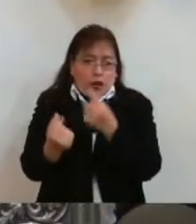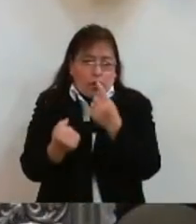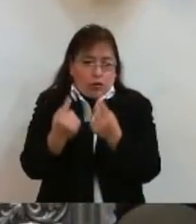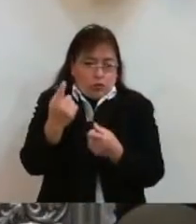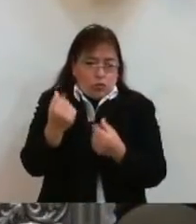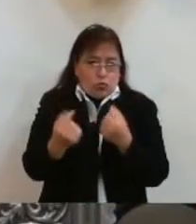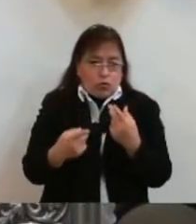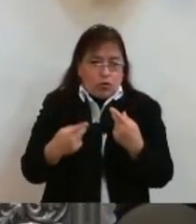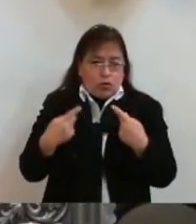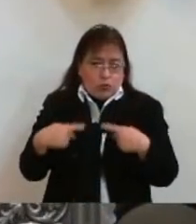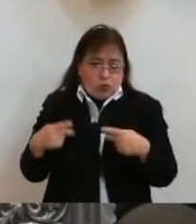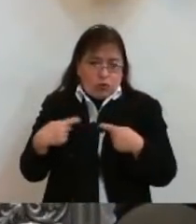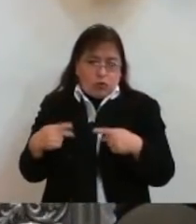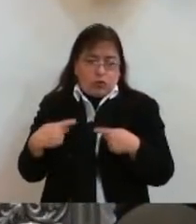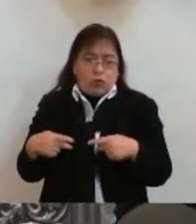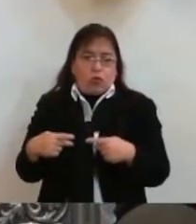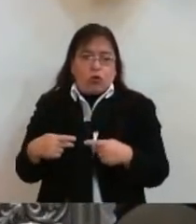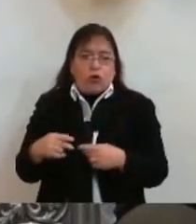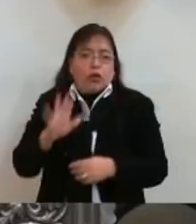distraer,